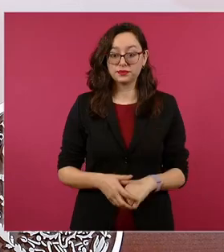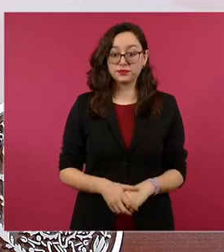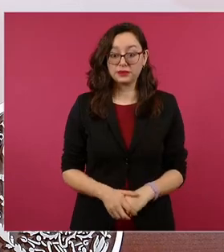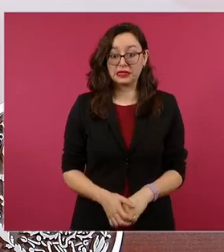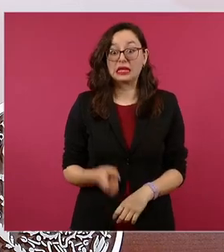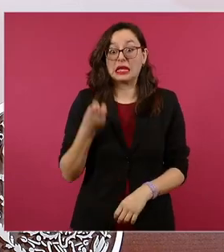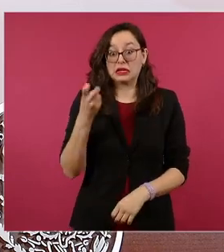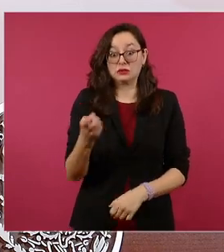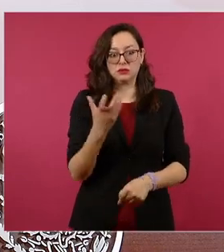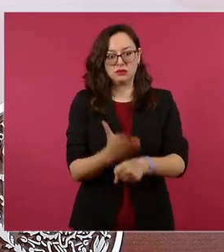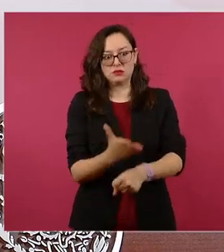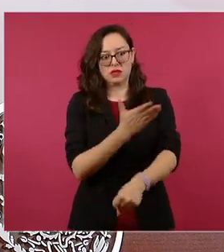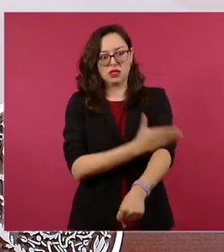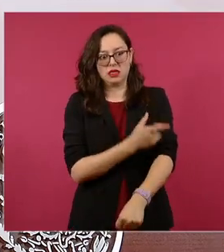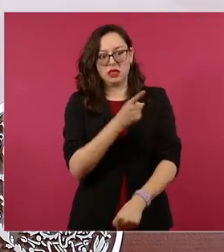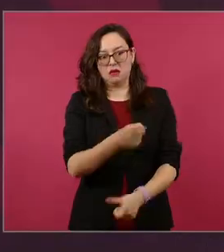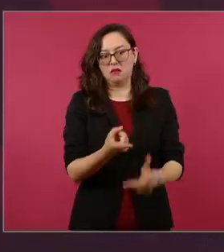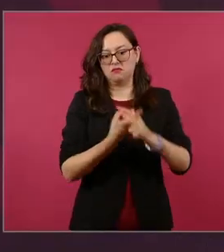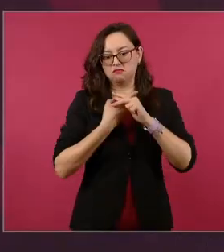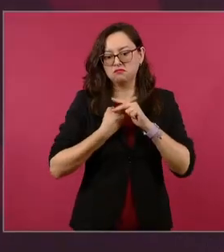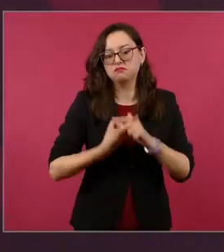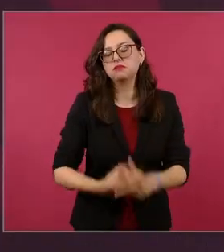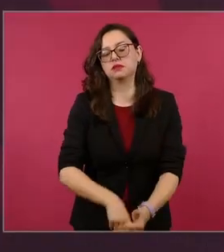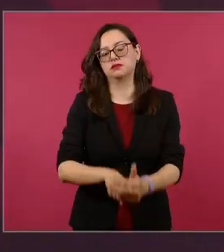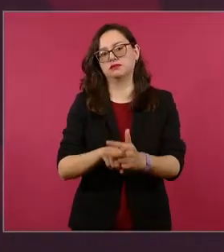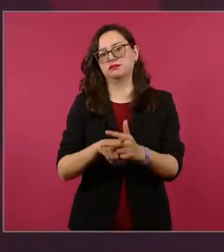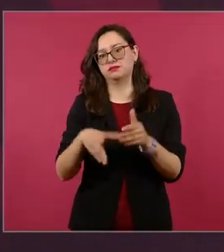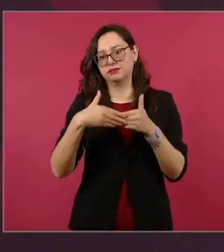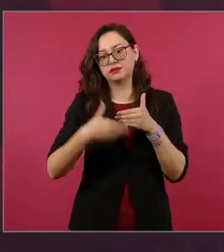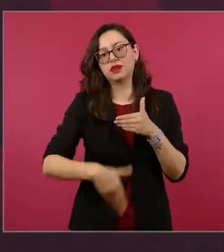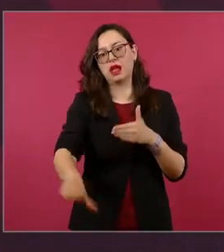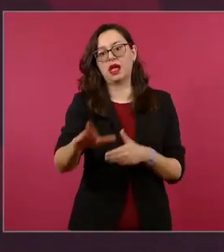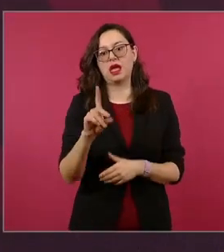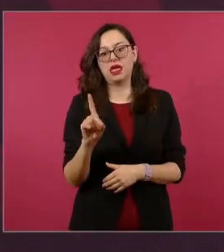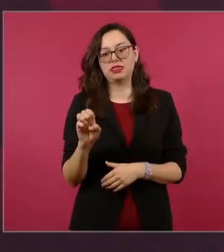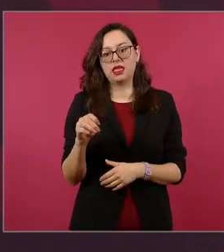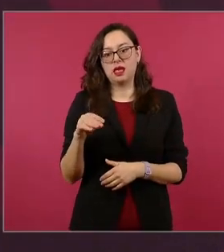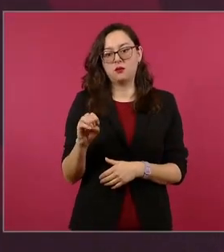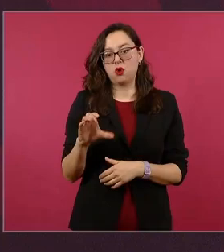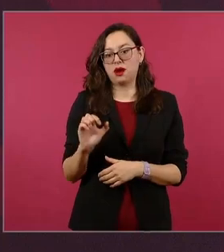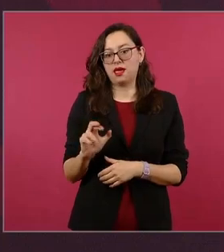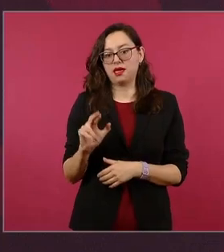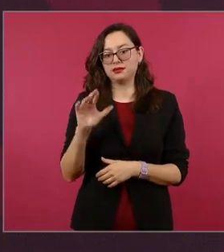nuestro apóstol de la democracia, porque se triunfa con él,